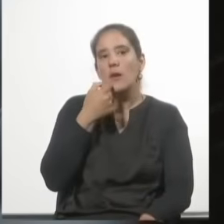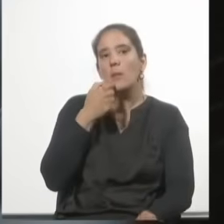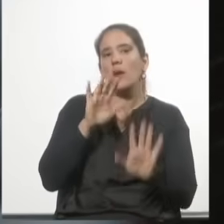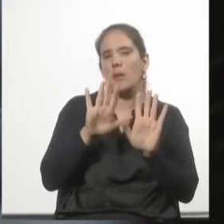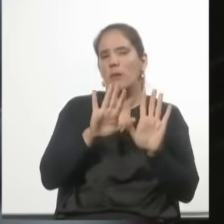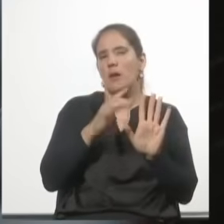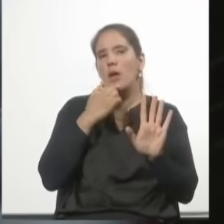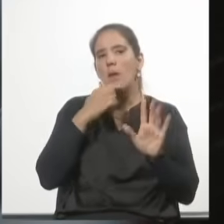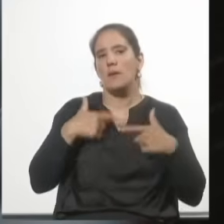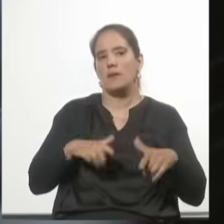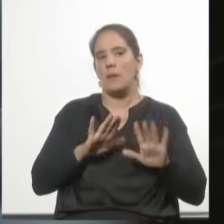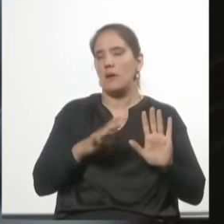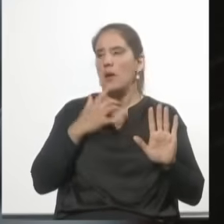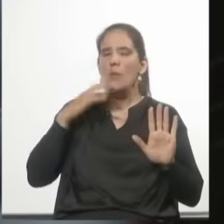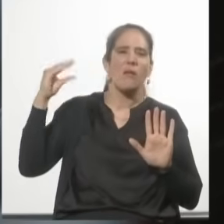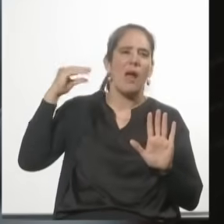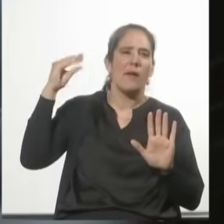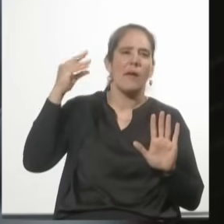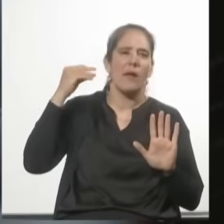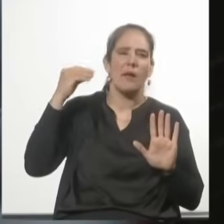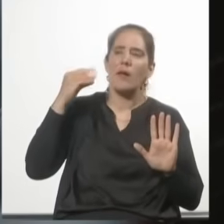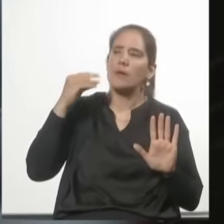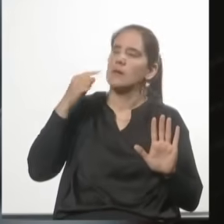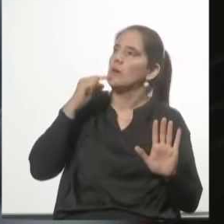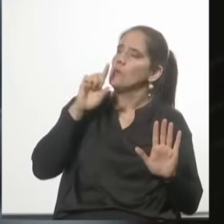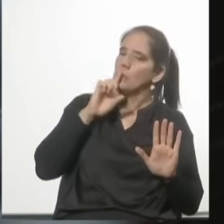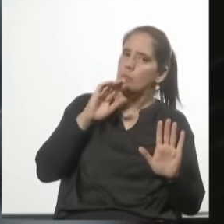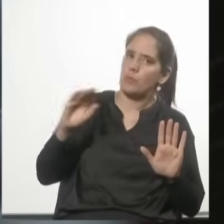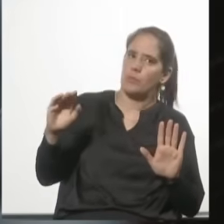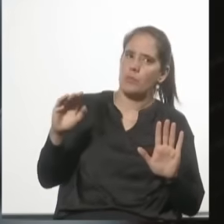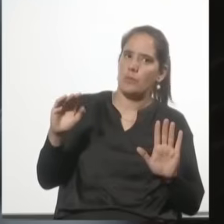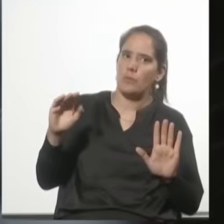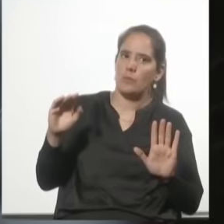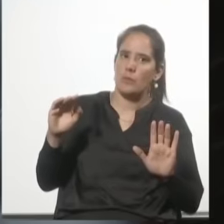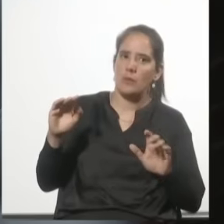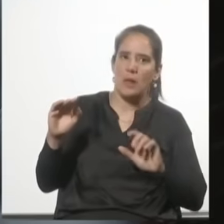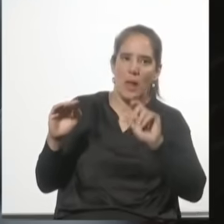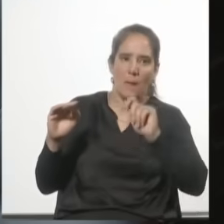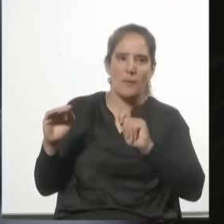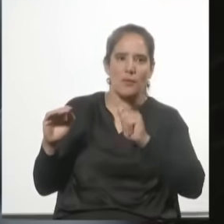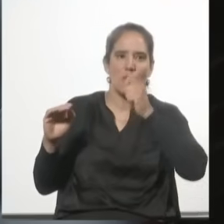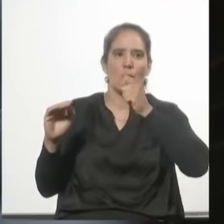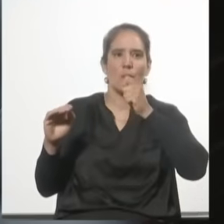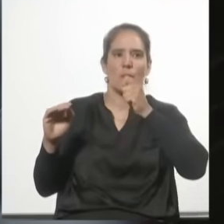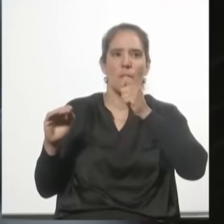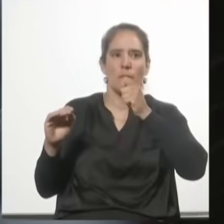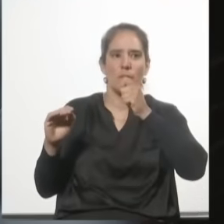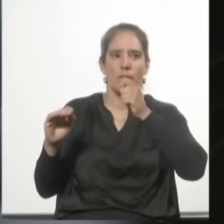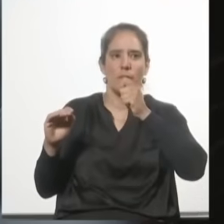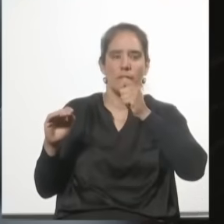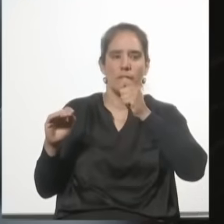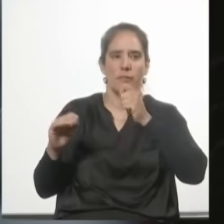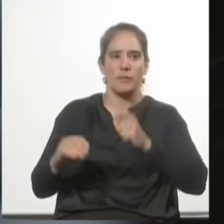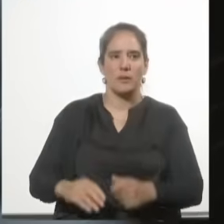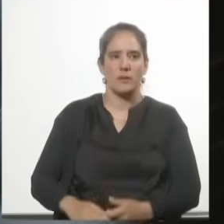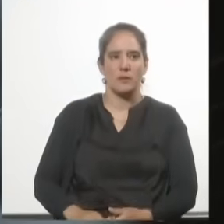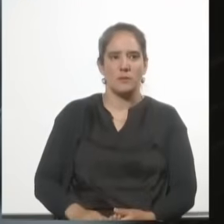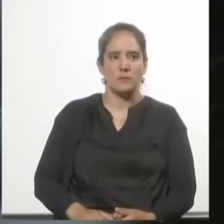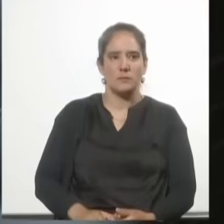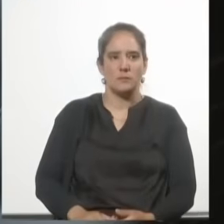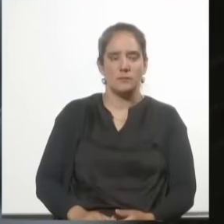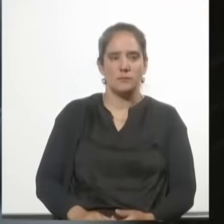como un murmullo. Le agradezco. Y le voy a pedir si puede poner el micrófono un poquito más frontal.